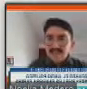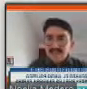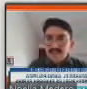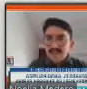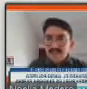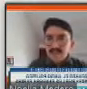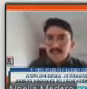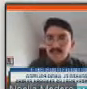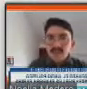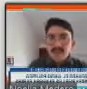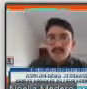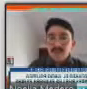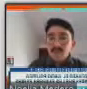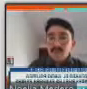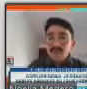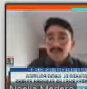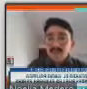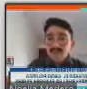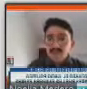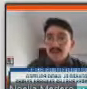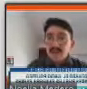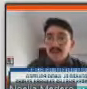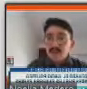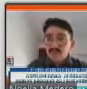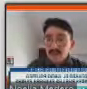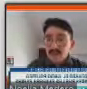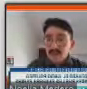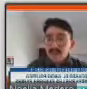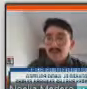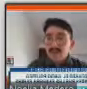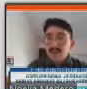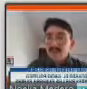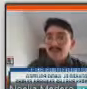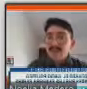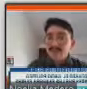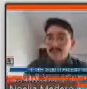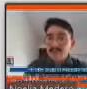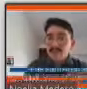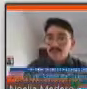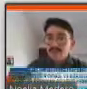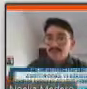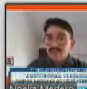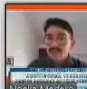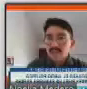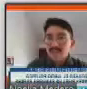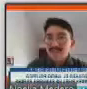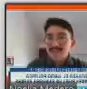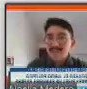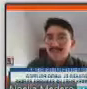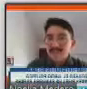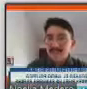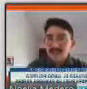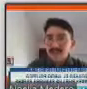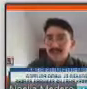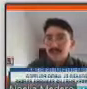que Sebastián Piñera haya podido ser candidato a la República y no haya estado inhabilitado por cometer un delito se debe al